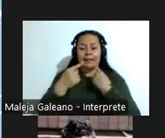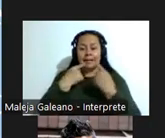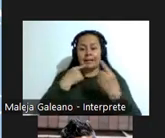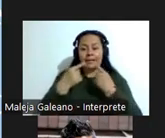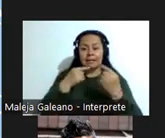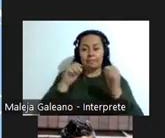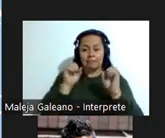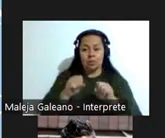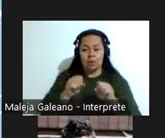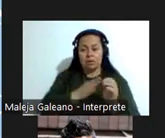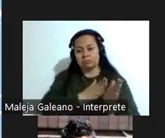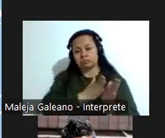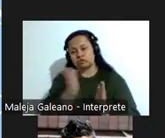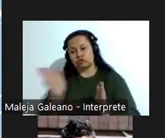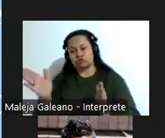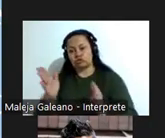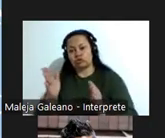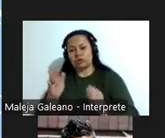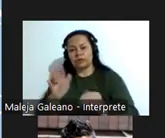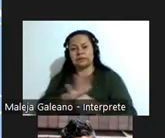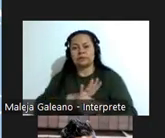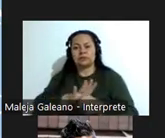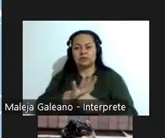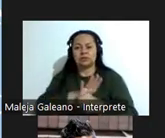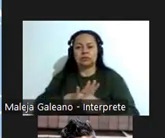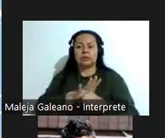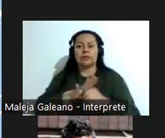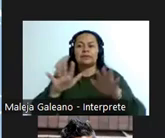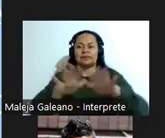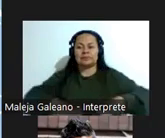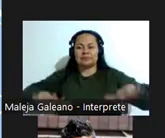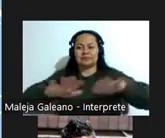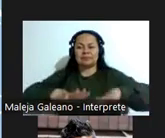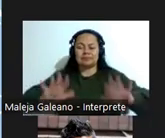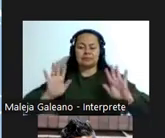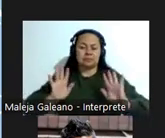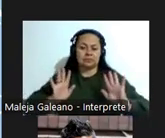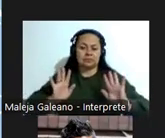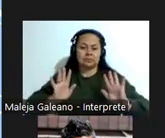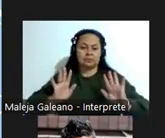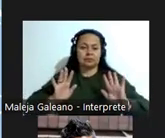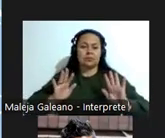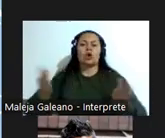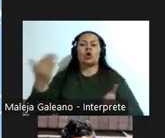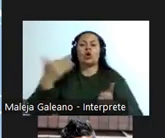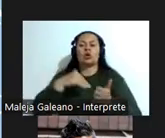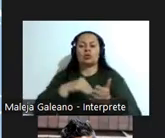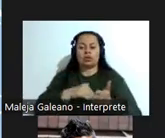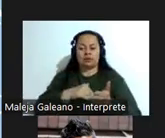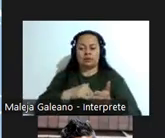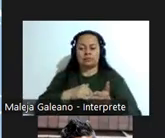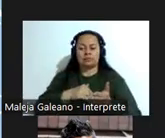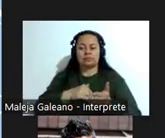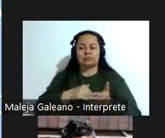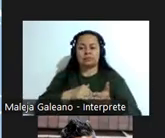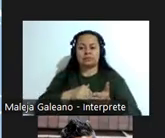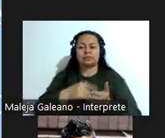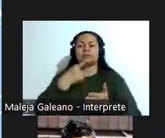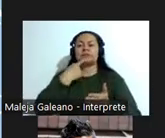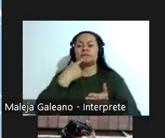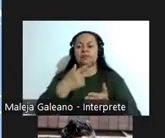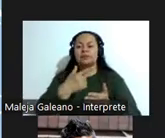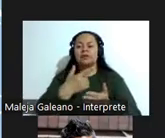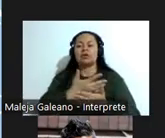podría desviarnos un montón en este espacio. Así que vuelvo, digamos, al asunto, y